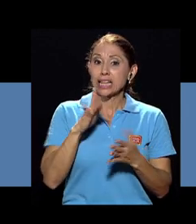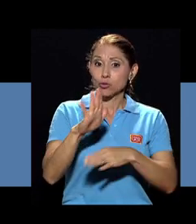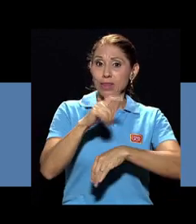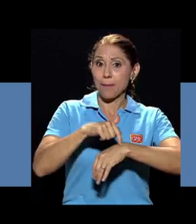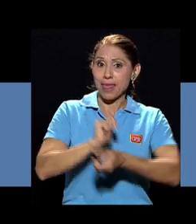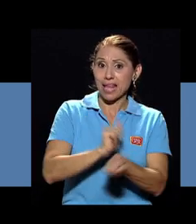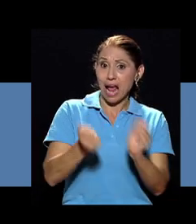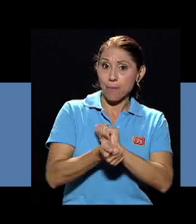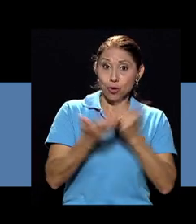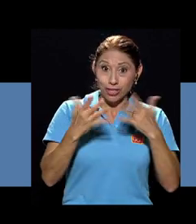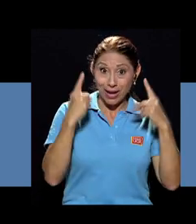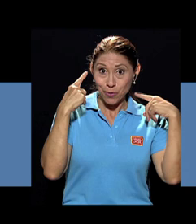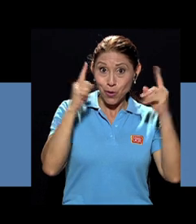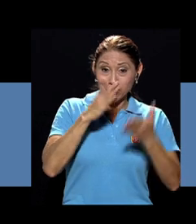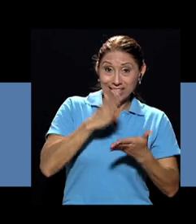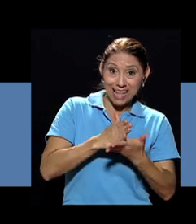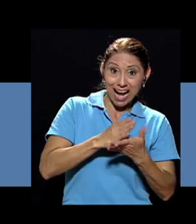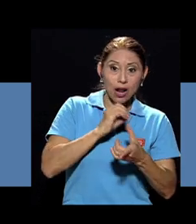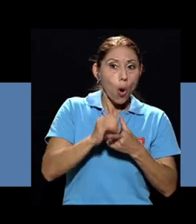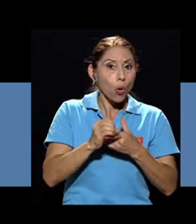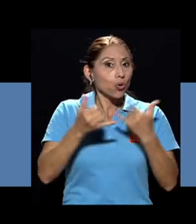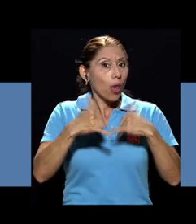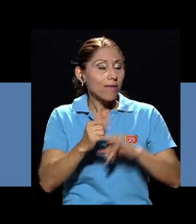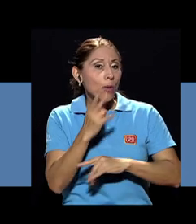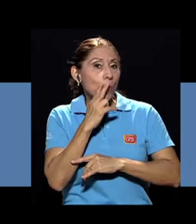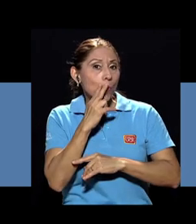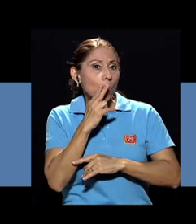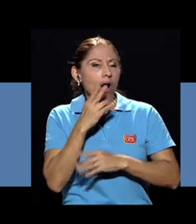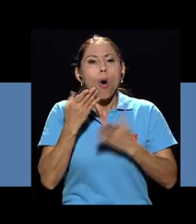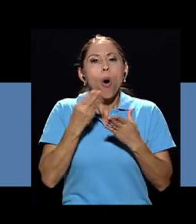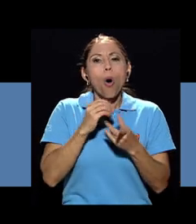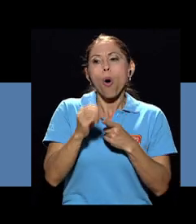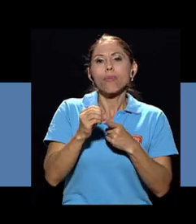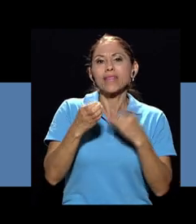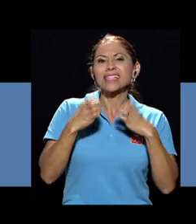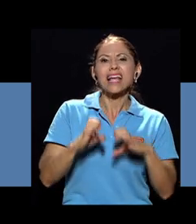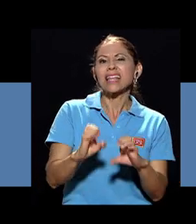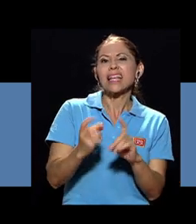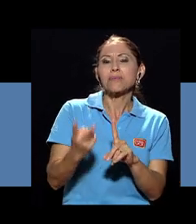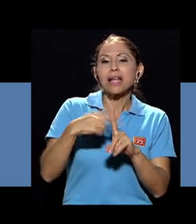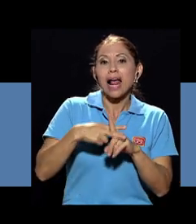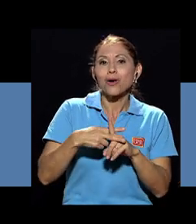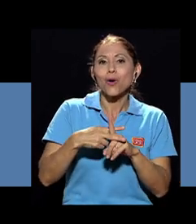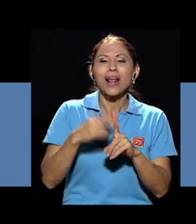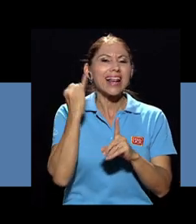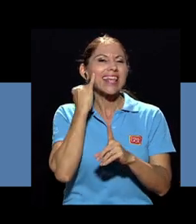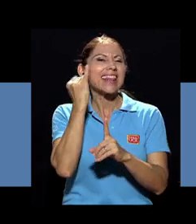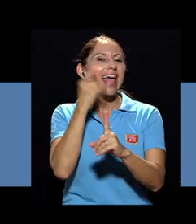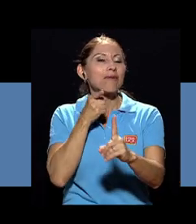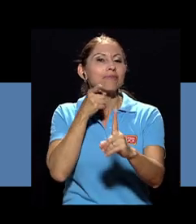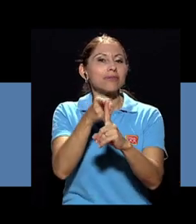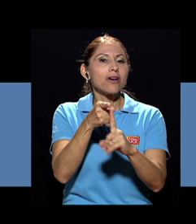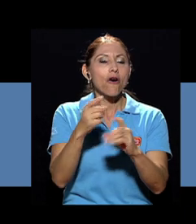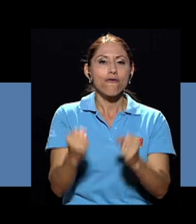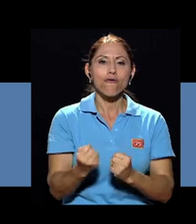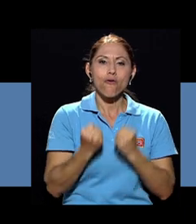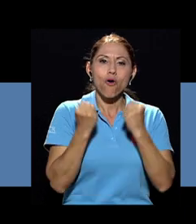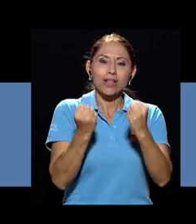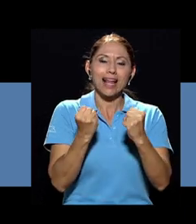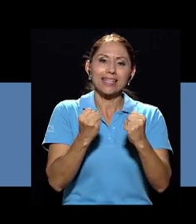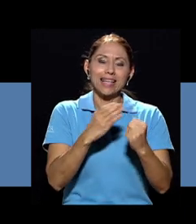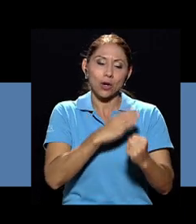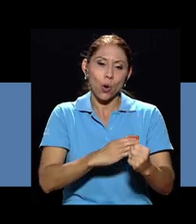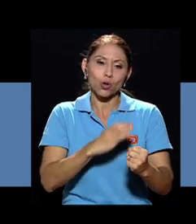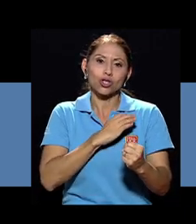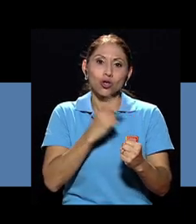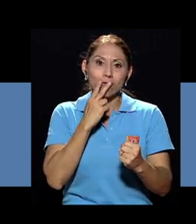si todavía está consumiendo, qué estrategias ha aplicado. Y la idea es poder de alguna manera fortalecer aquella condición de fumado